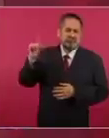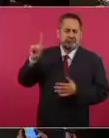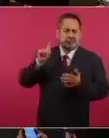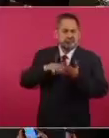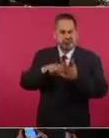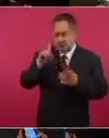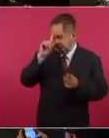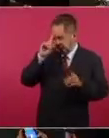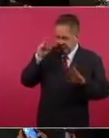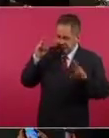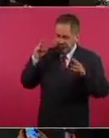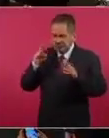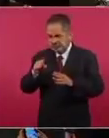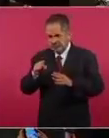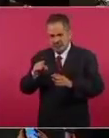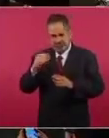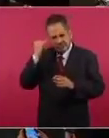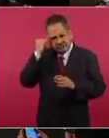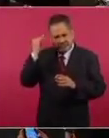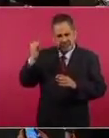liberales.